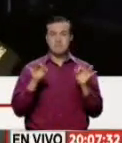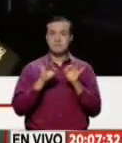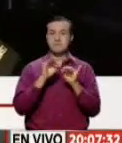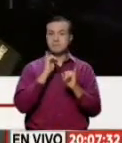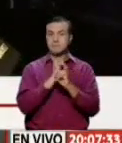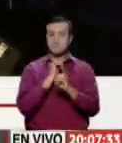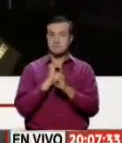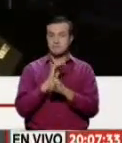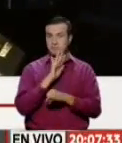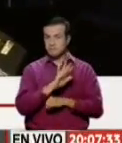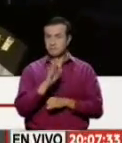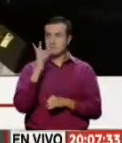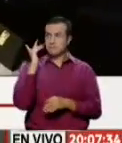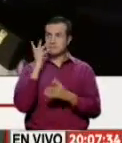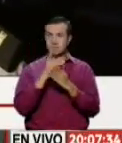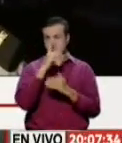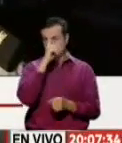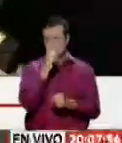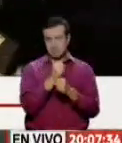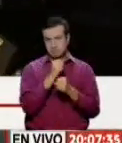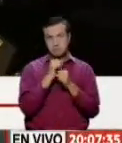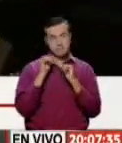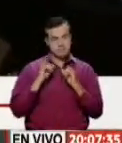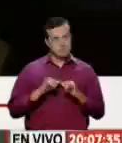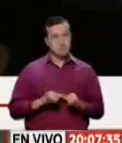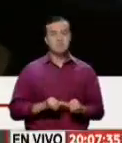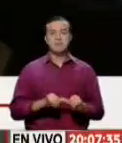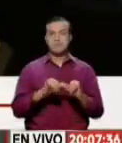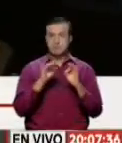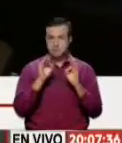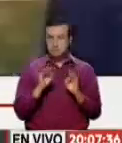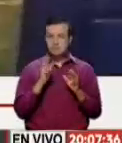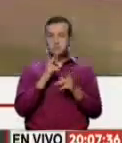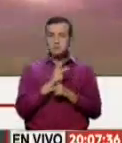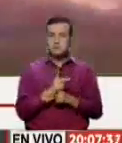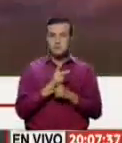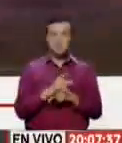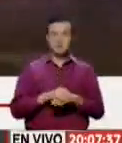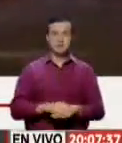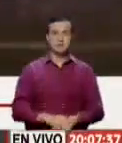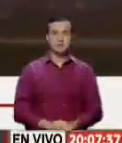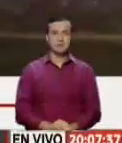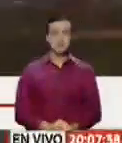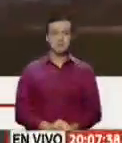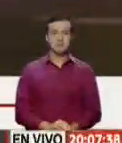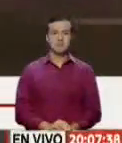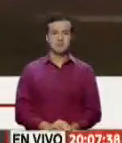instituciones que hemos venido trabajando y vamos a continuar dando las protecciones. Ya no se pudo con esto, güey. No.